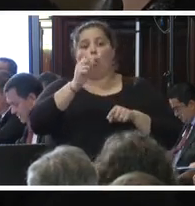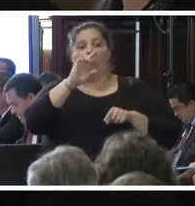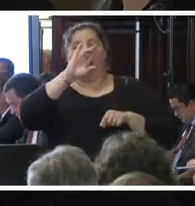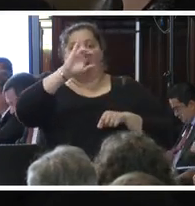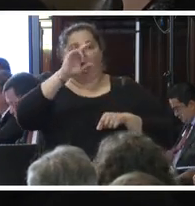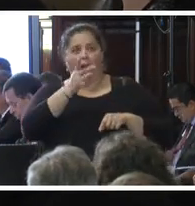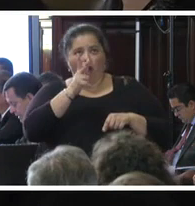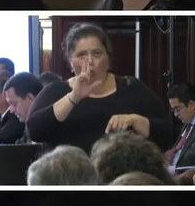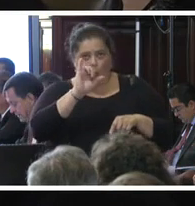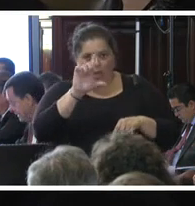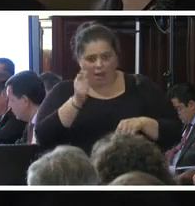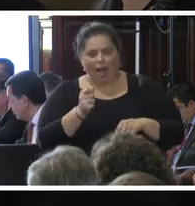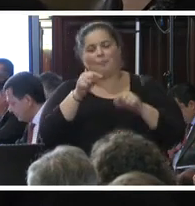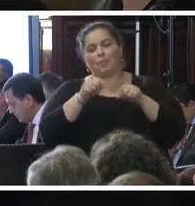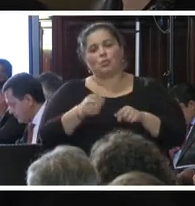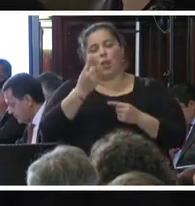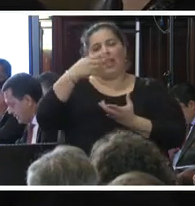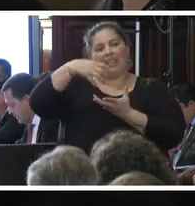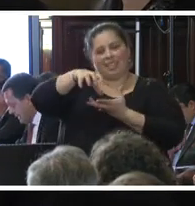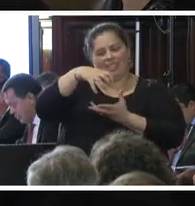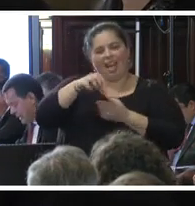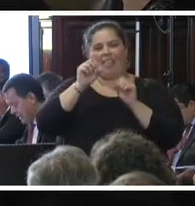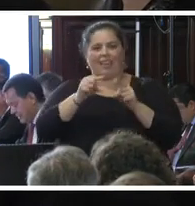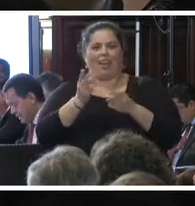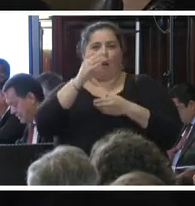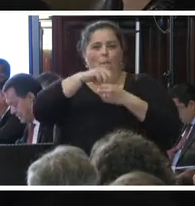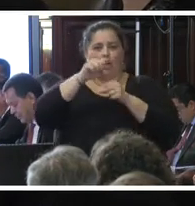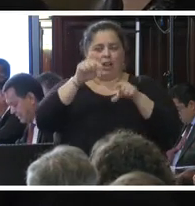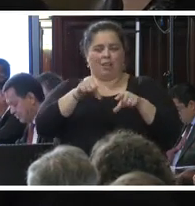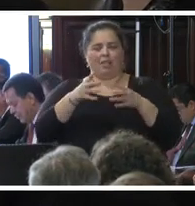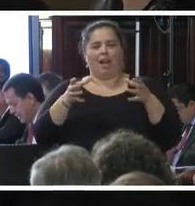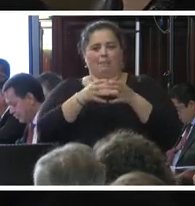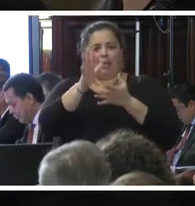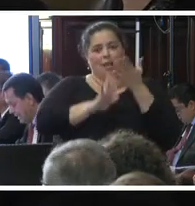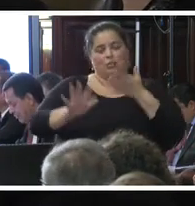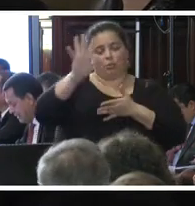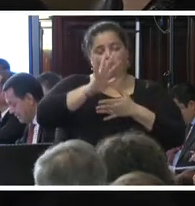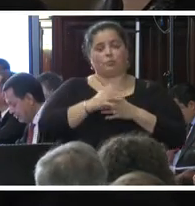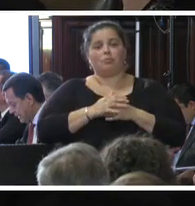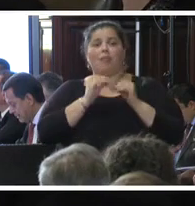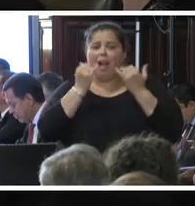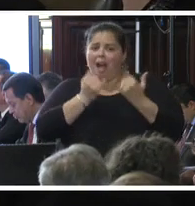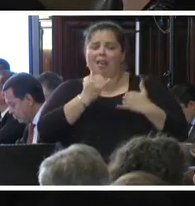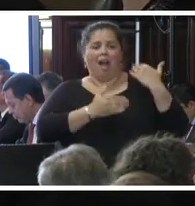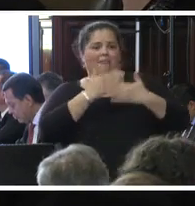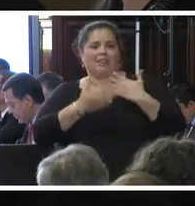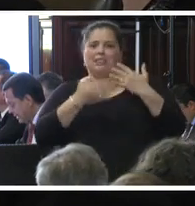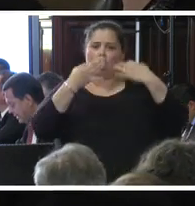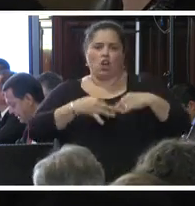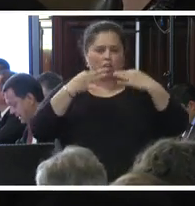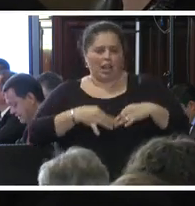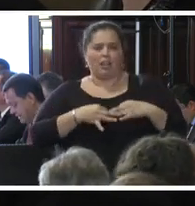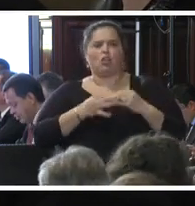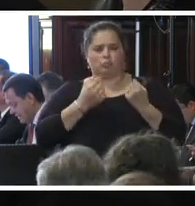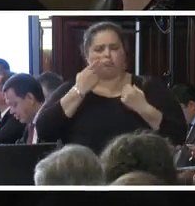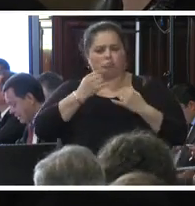una de las entidades que componen esta federación y desde la cual se han registrado avances concretos muy claros derivados del trabajo conjunto que